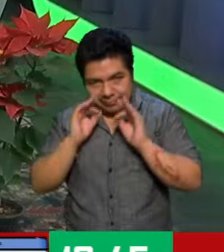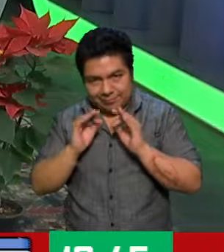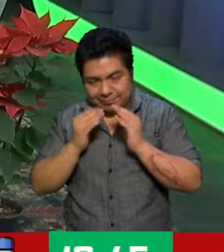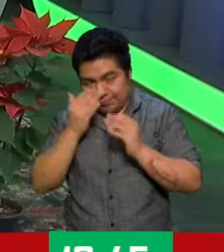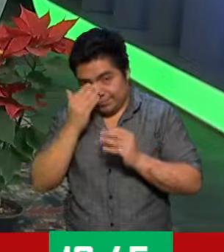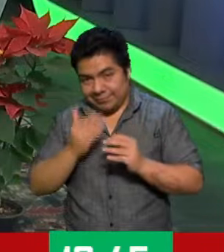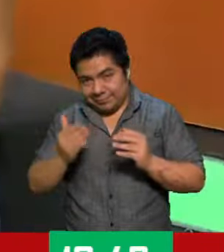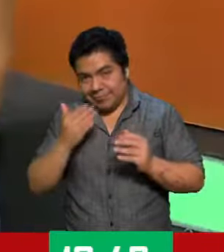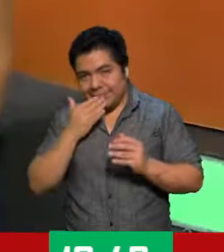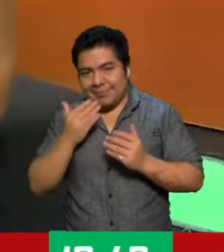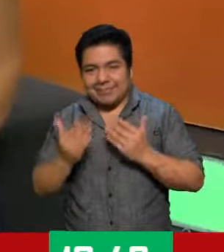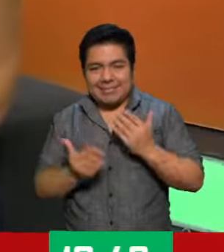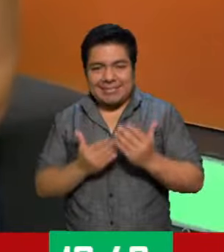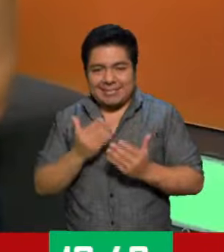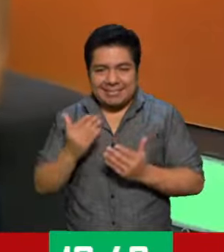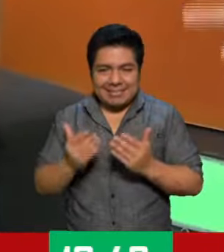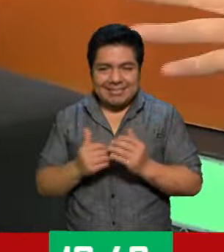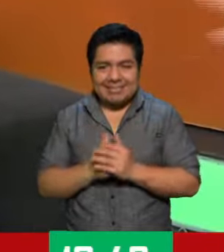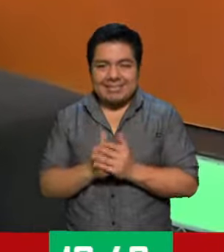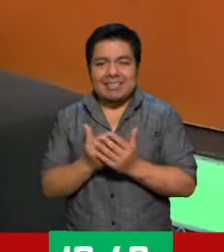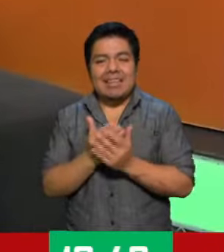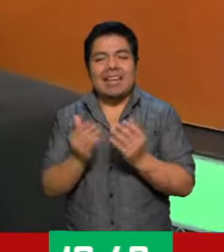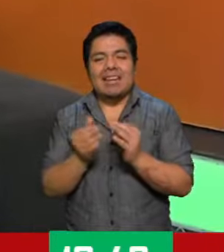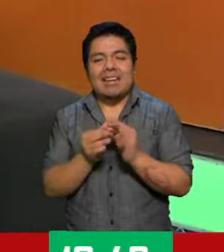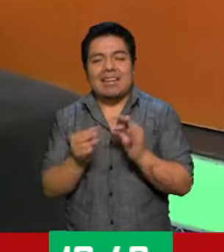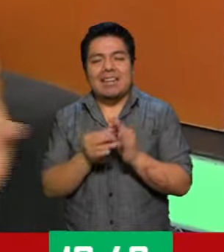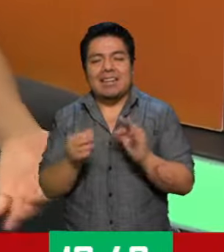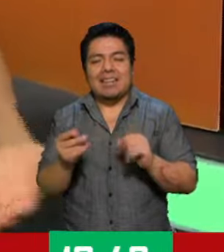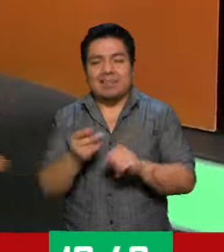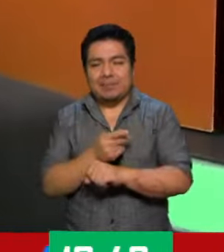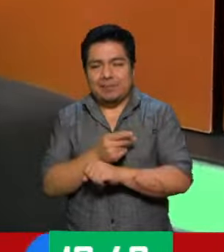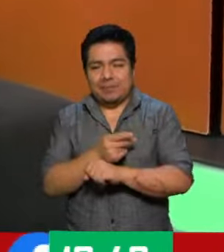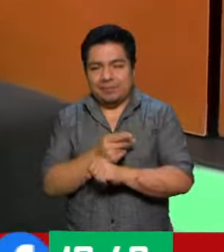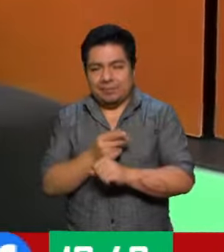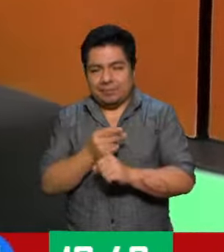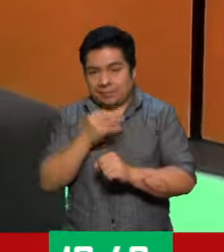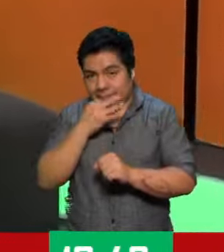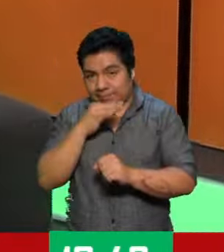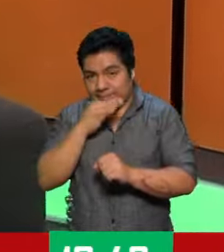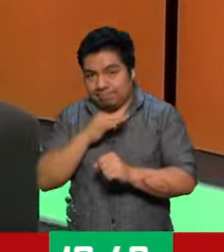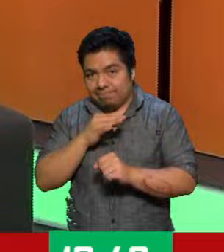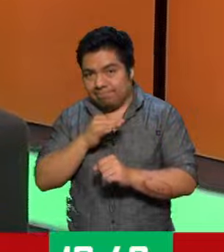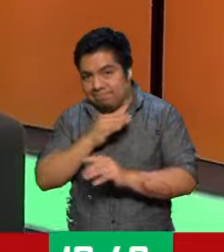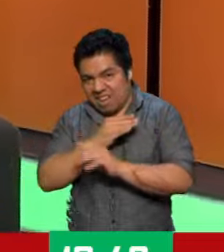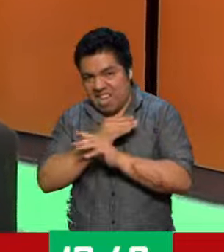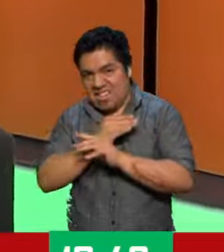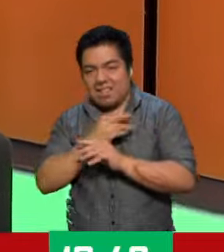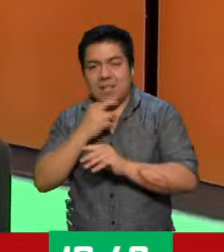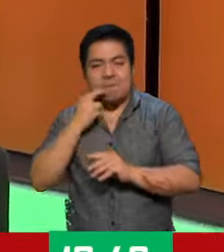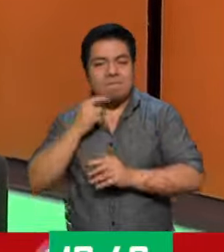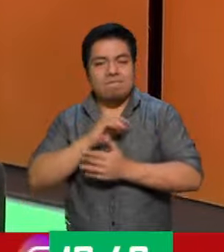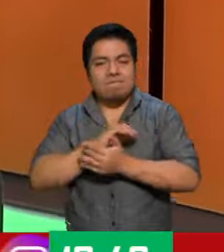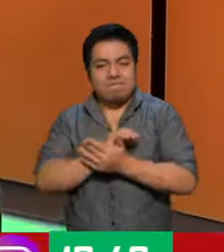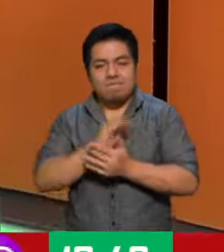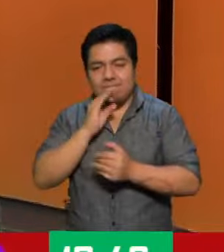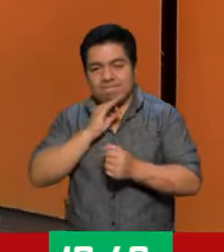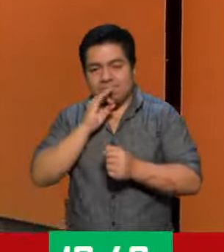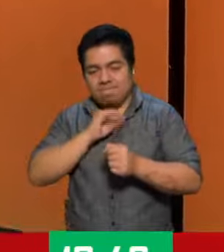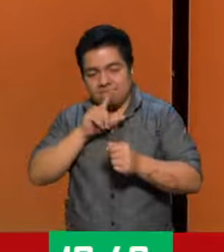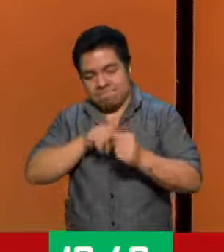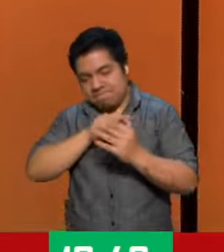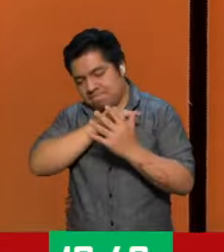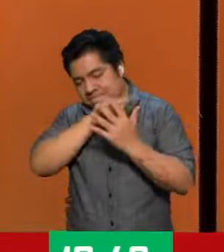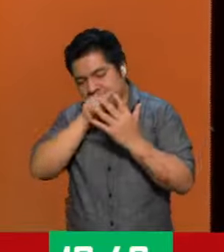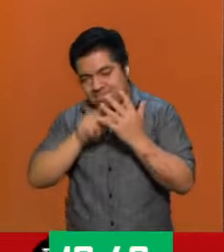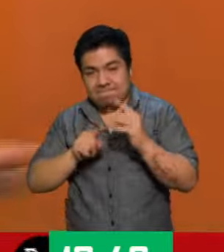señora bailaronga. A ver, cuéntenos de qué se va a tratar. Pues mira, la Pachanga Antirracista es un festival antirracista multidisciplinario.